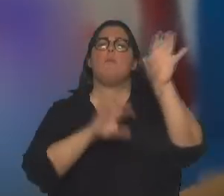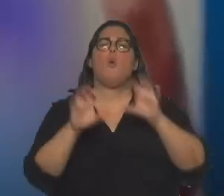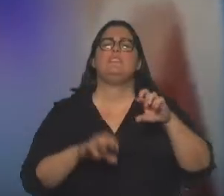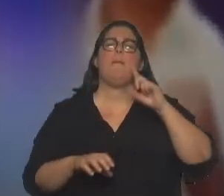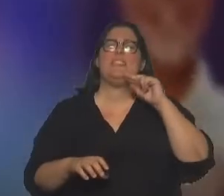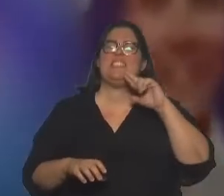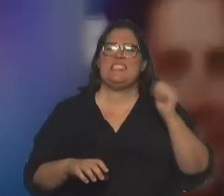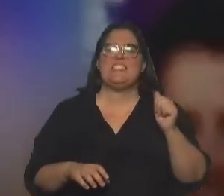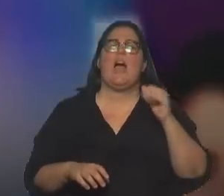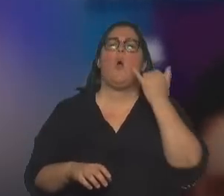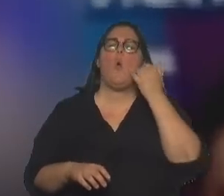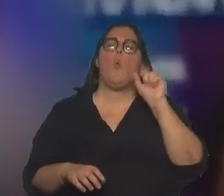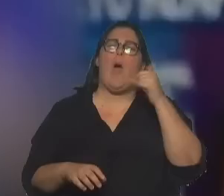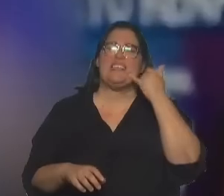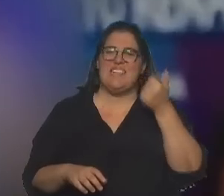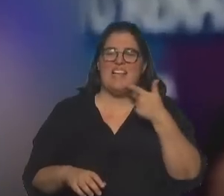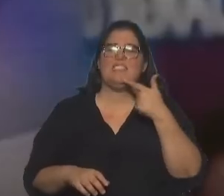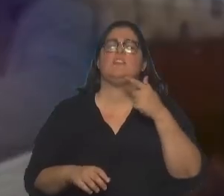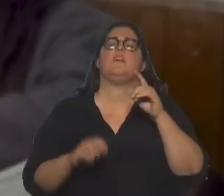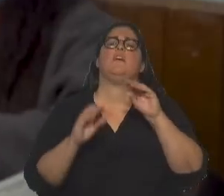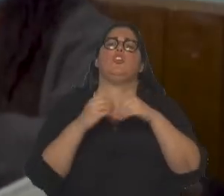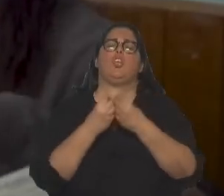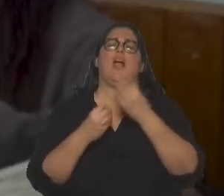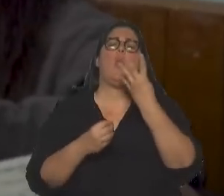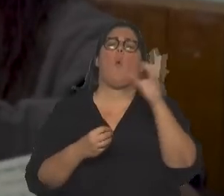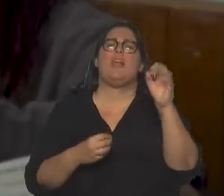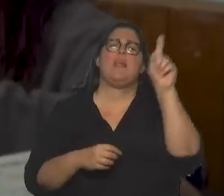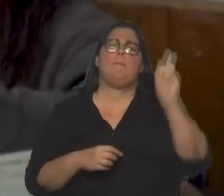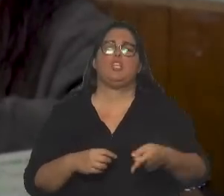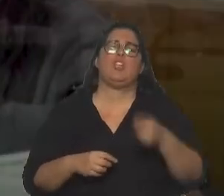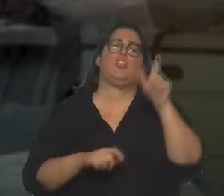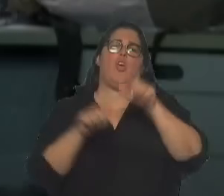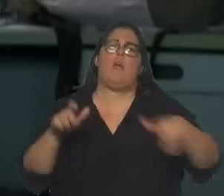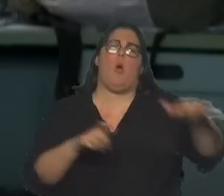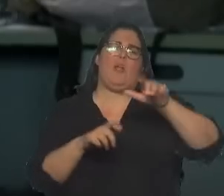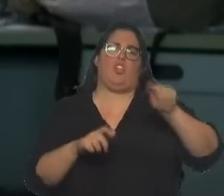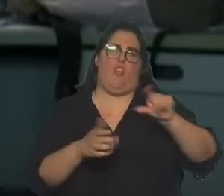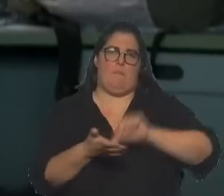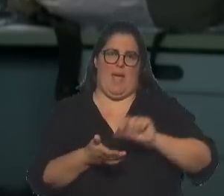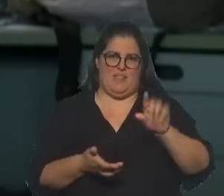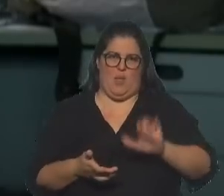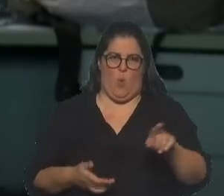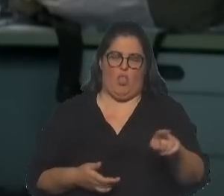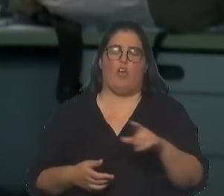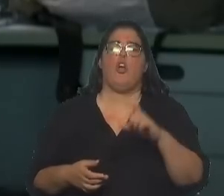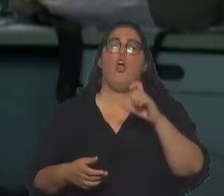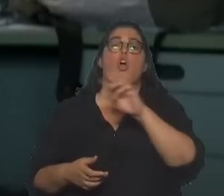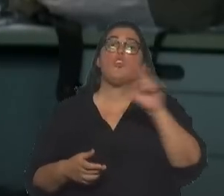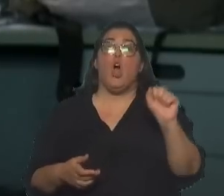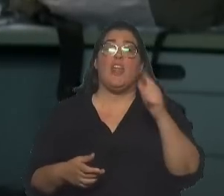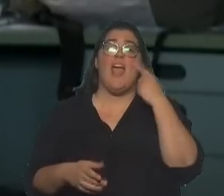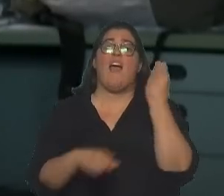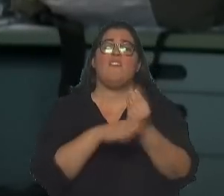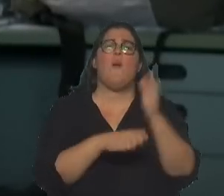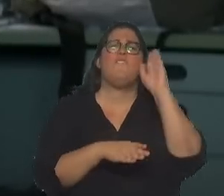y Guayas, que juntas concentran más del 40% de la población del país. Correa, exiliado en Bélgica por